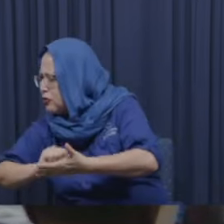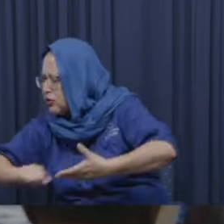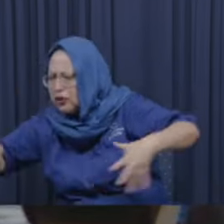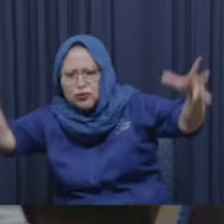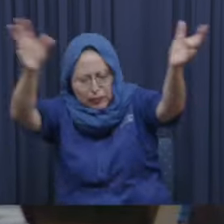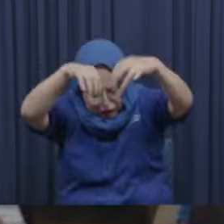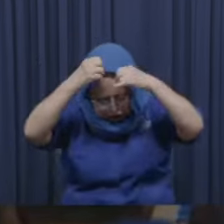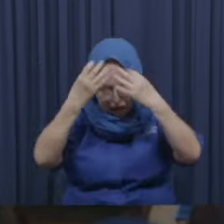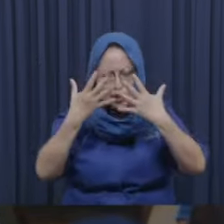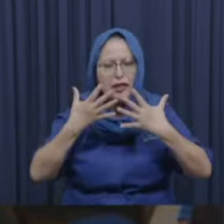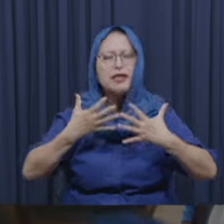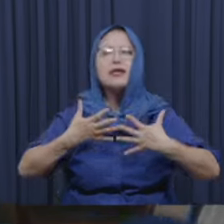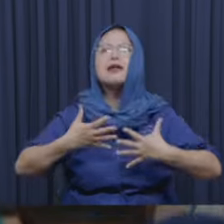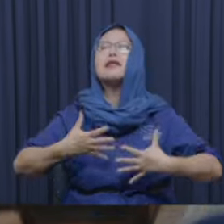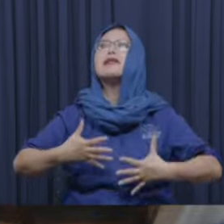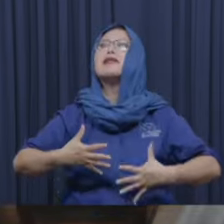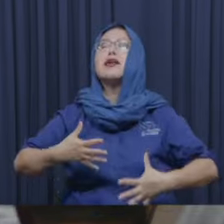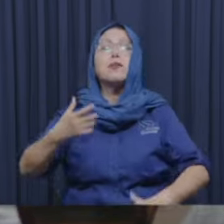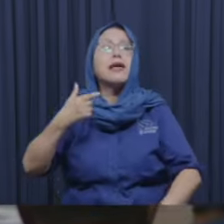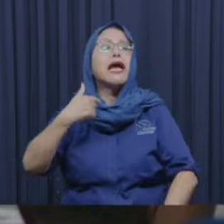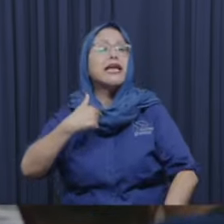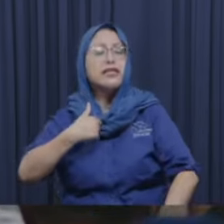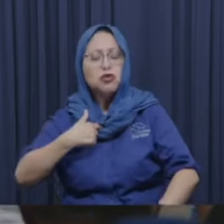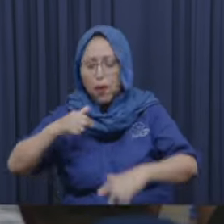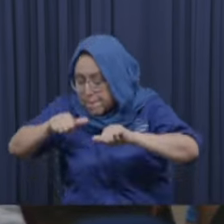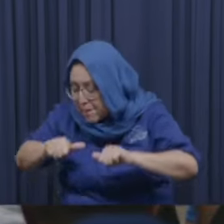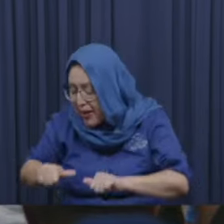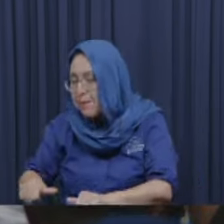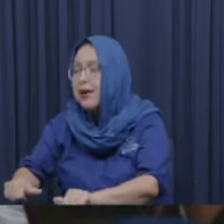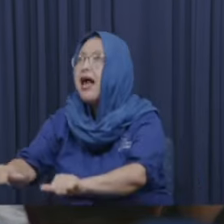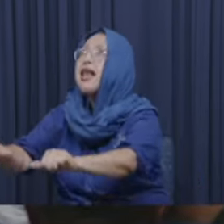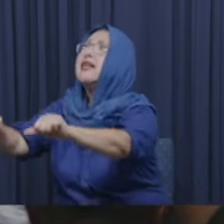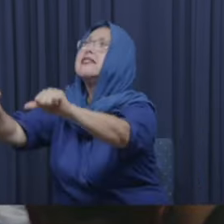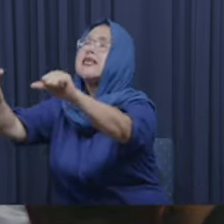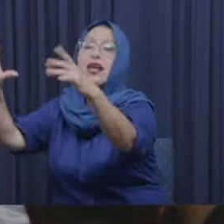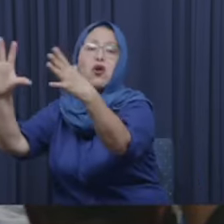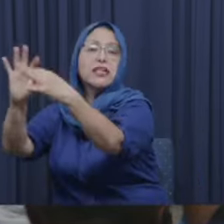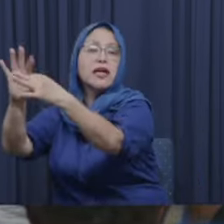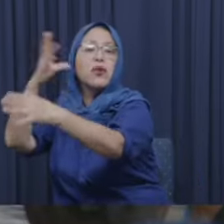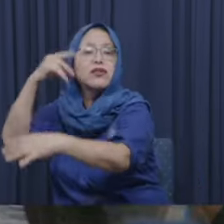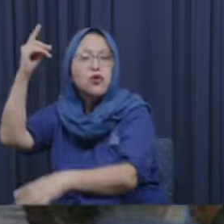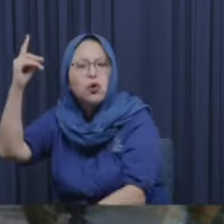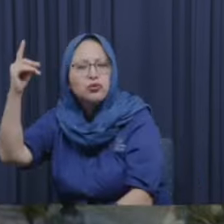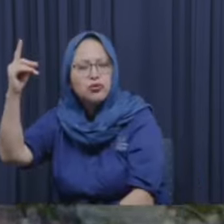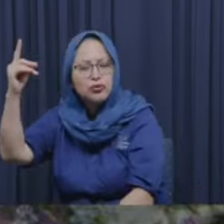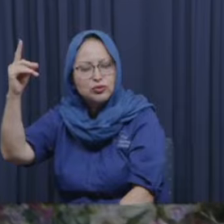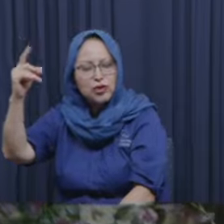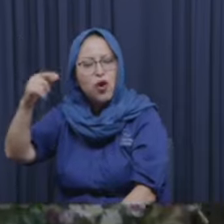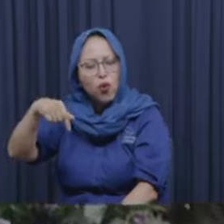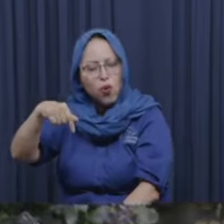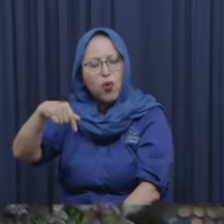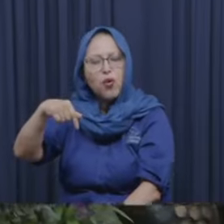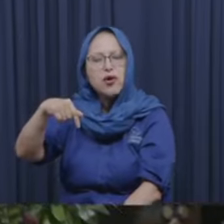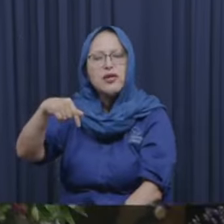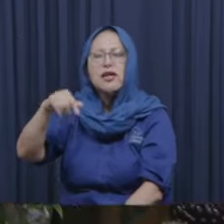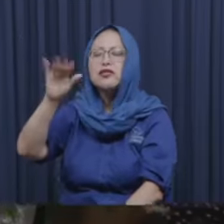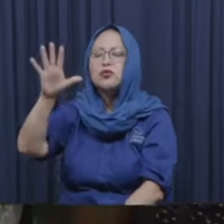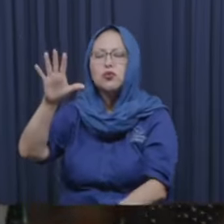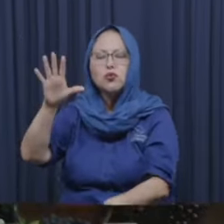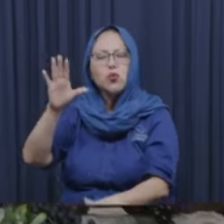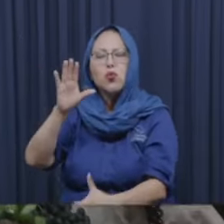señor para que nosotros podamos permanecer hoy que nos acercamos a la mesa Sagrada al